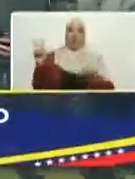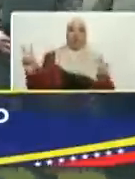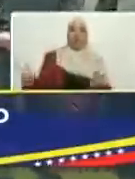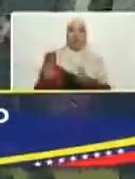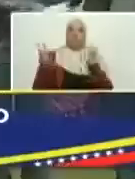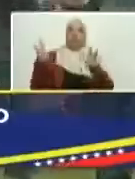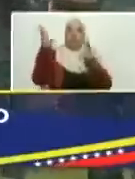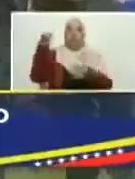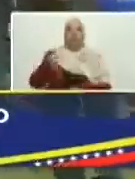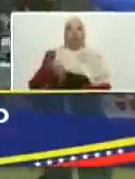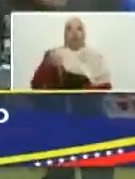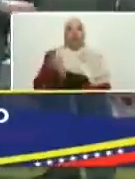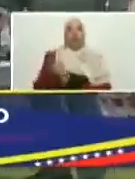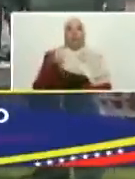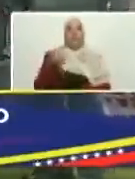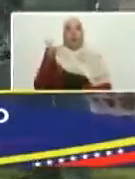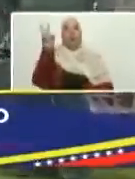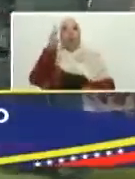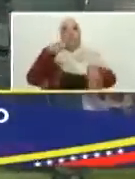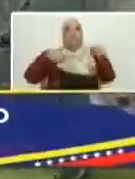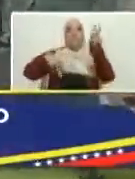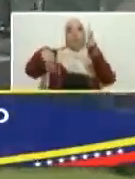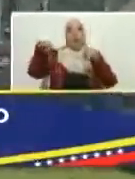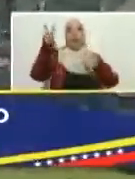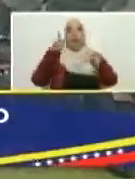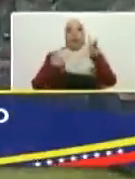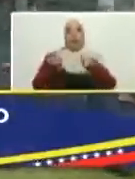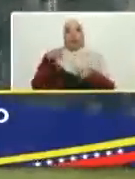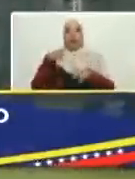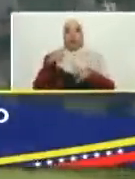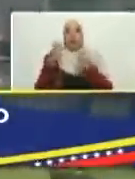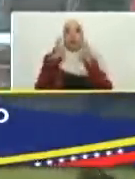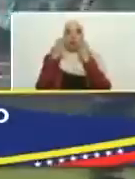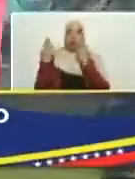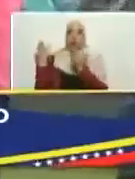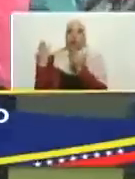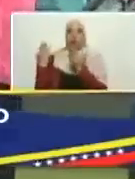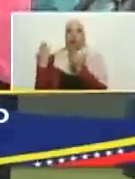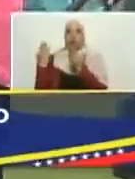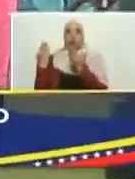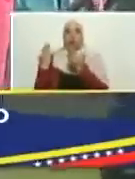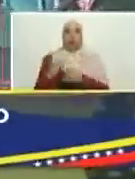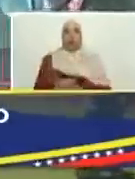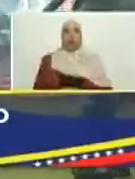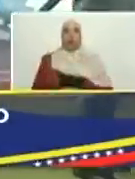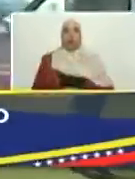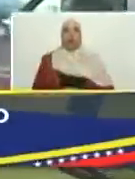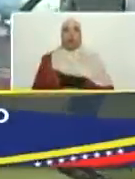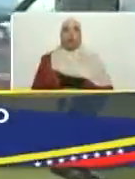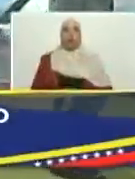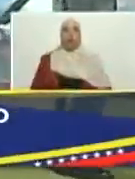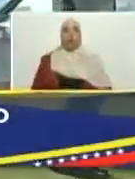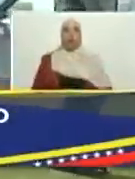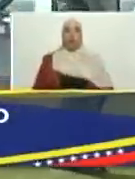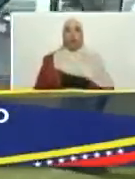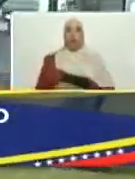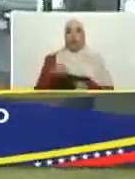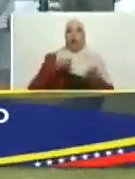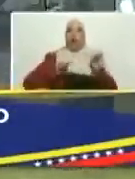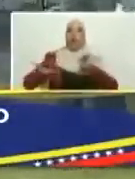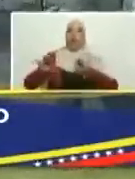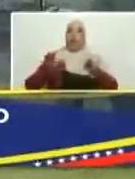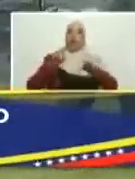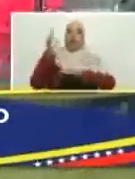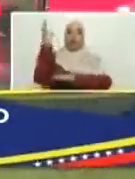Aquí estamos en la Expo, los invito aquí en las adyacencias de el Teatro